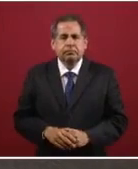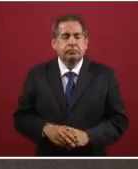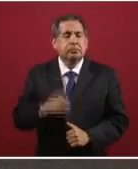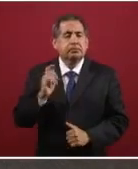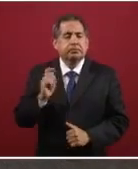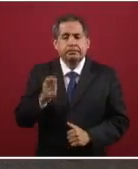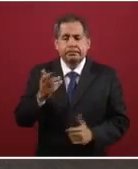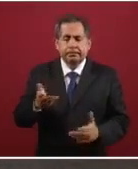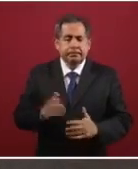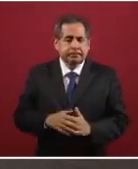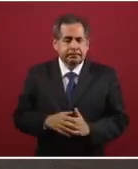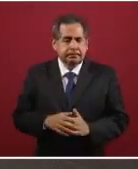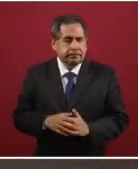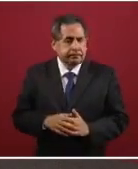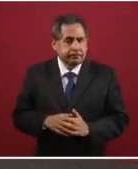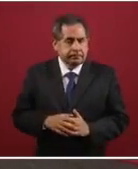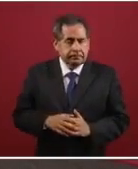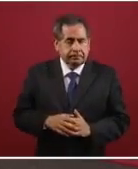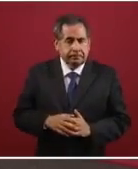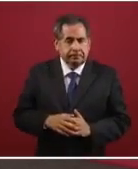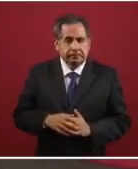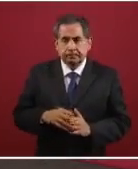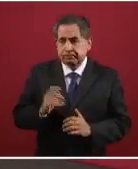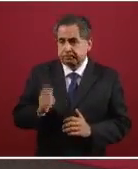Solo que fuese